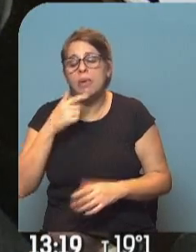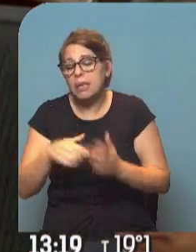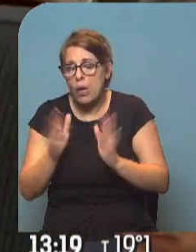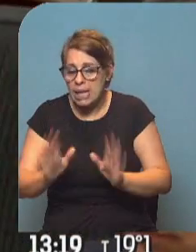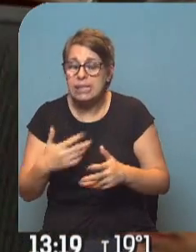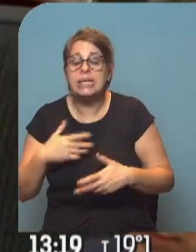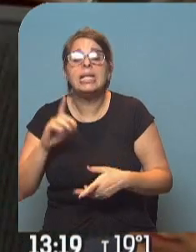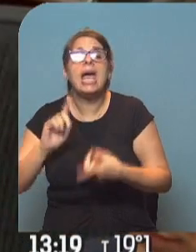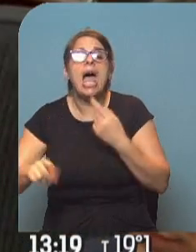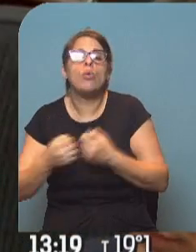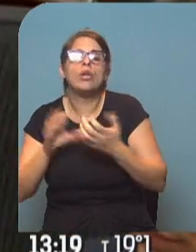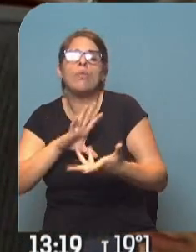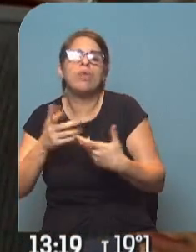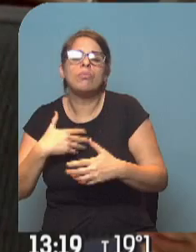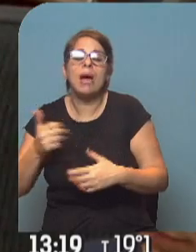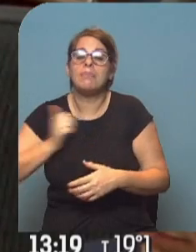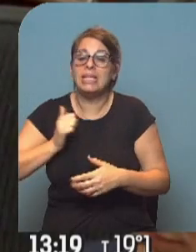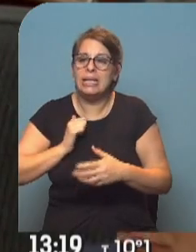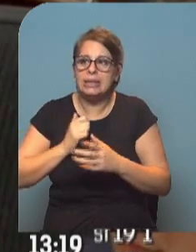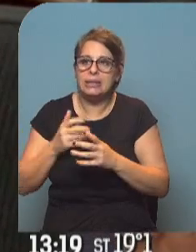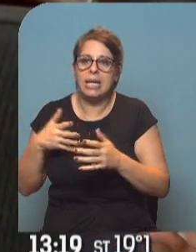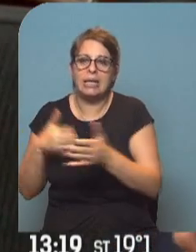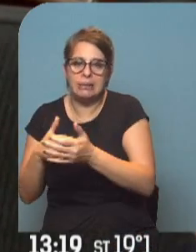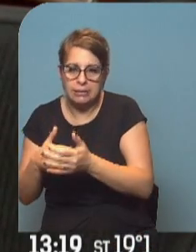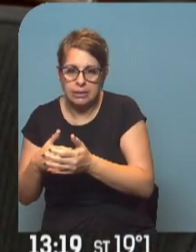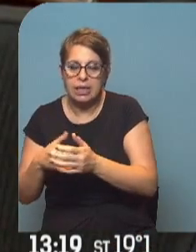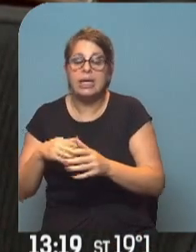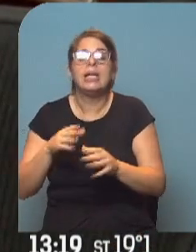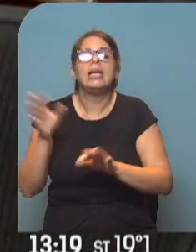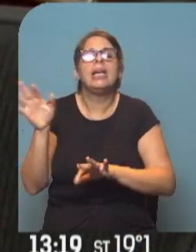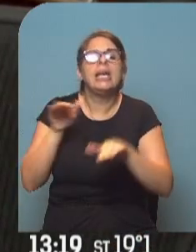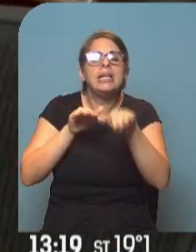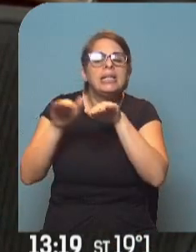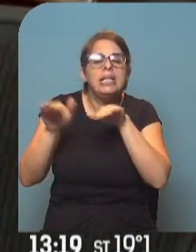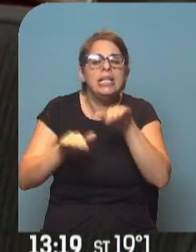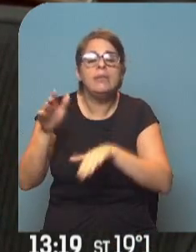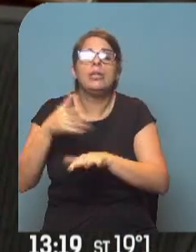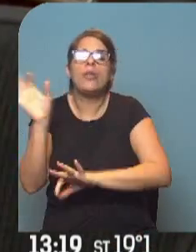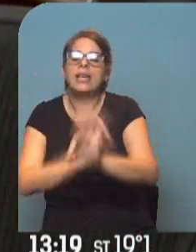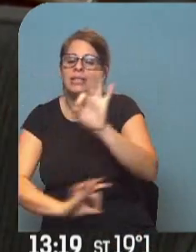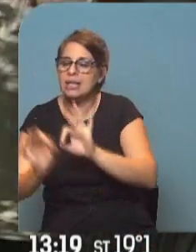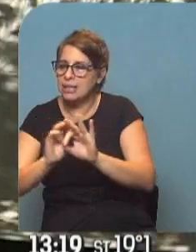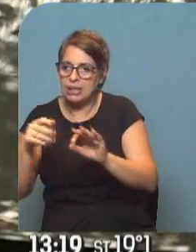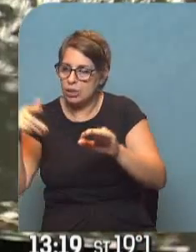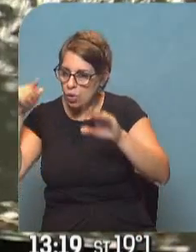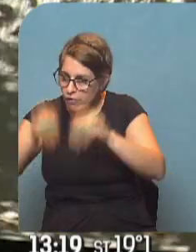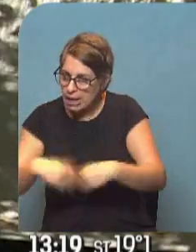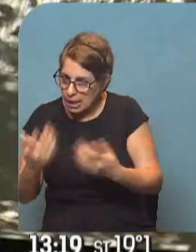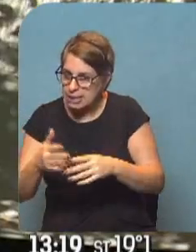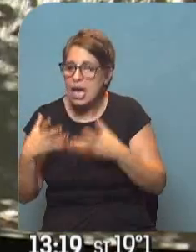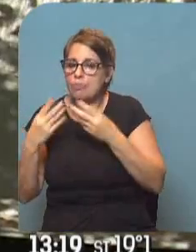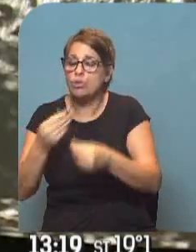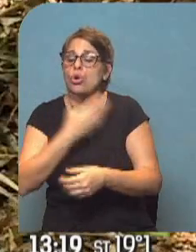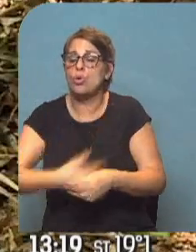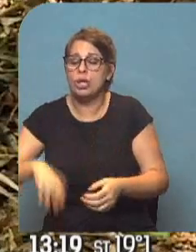permitió acorralar militarmente a la FARC y romper el equilibrio estratégico, en favor del Estado colombiano, obviamente con